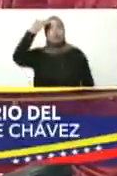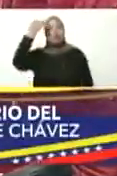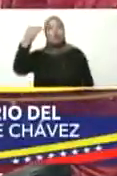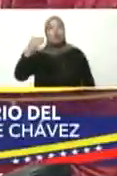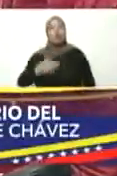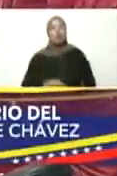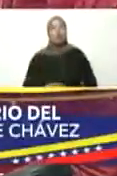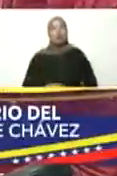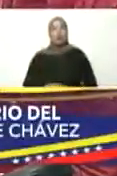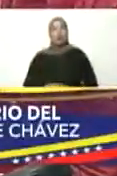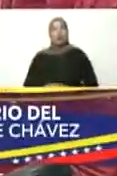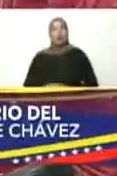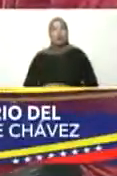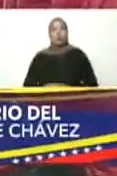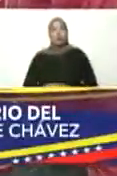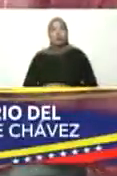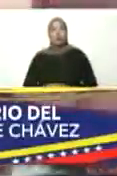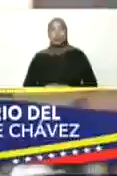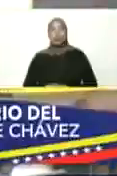Ángel Prado.